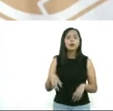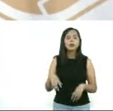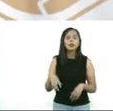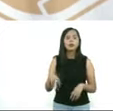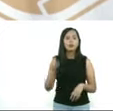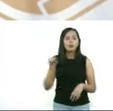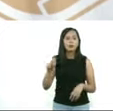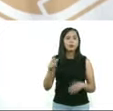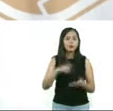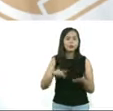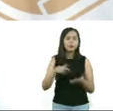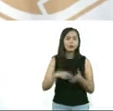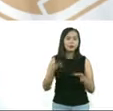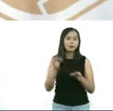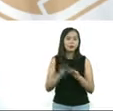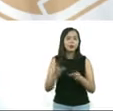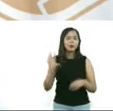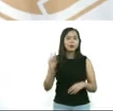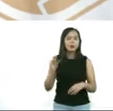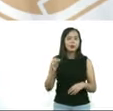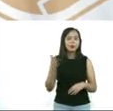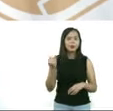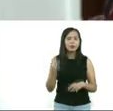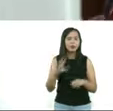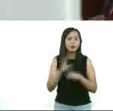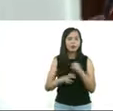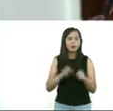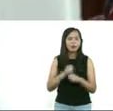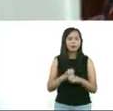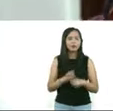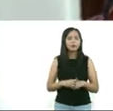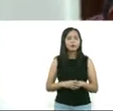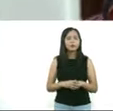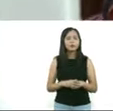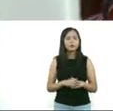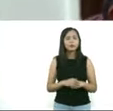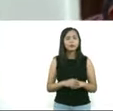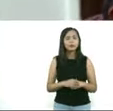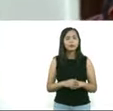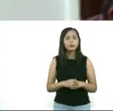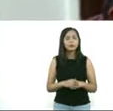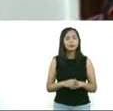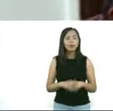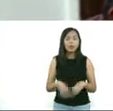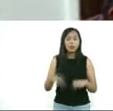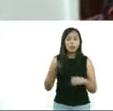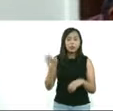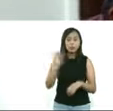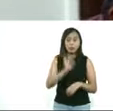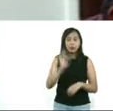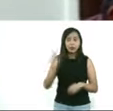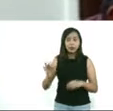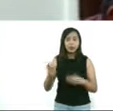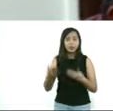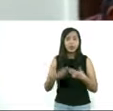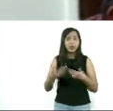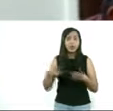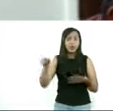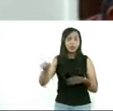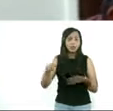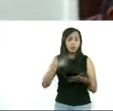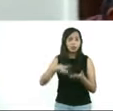se cumplen de este centro tan importante. Hay para especificar, doctora, ¿hay fecha de inauguración de este recinto, bueno,